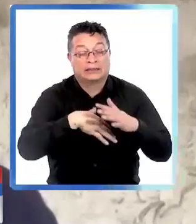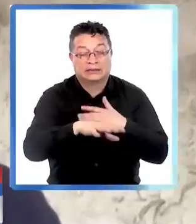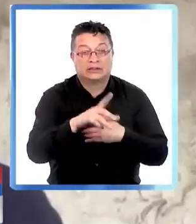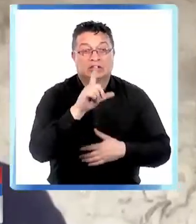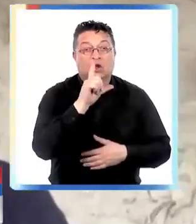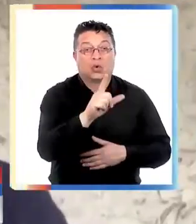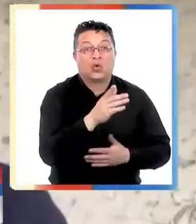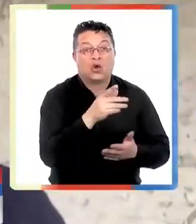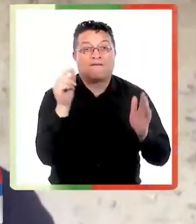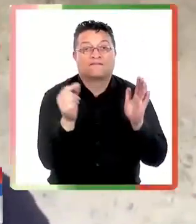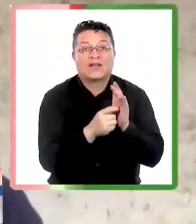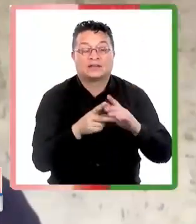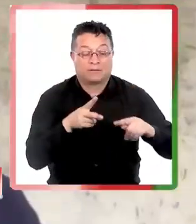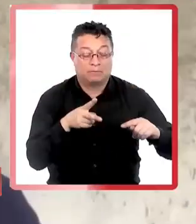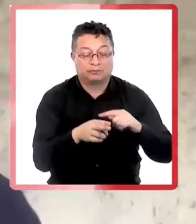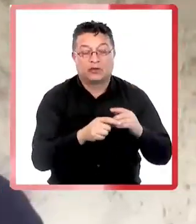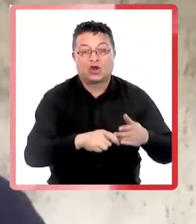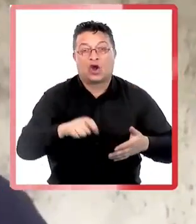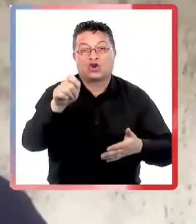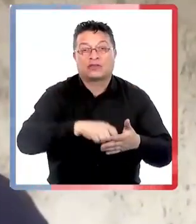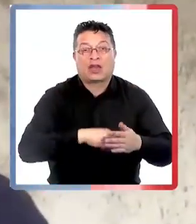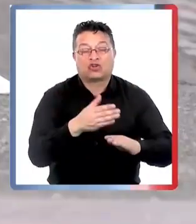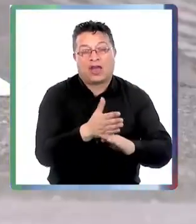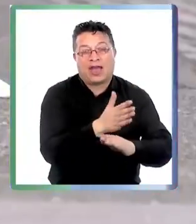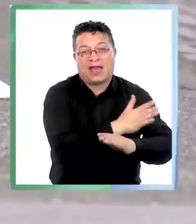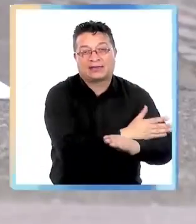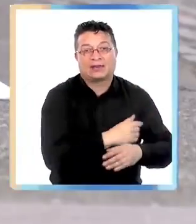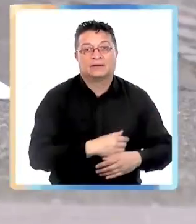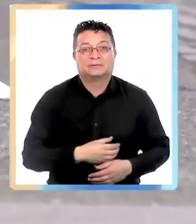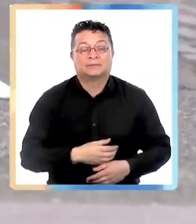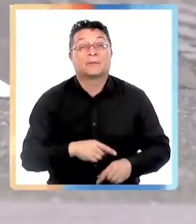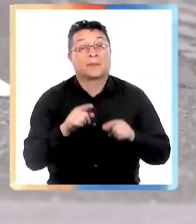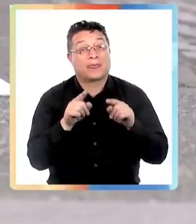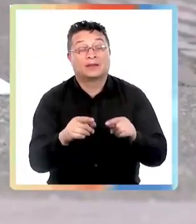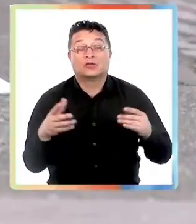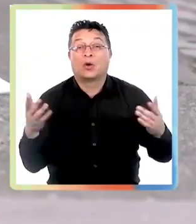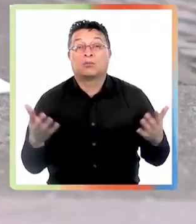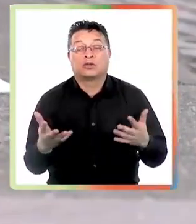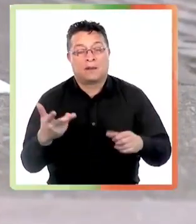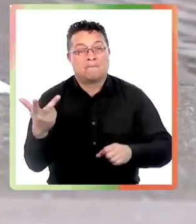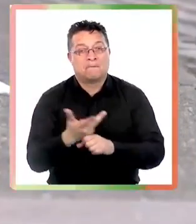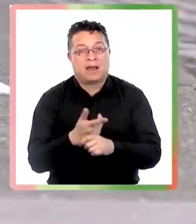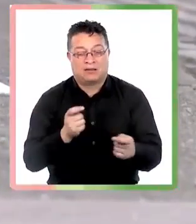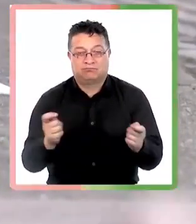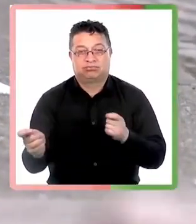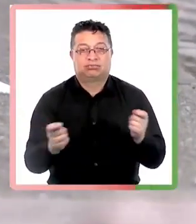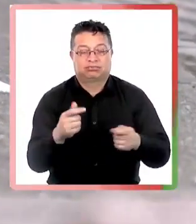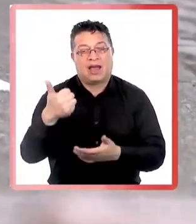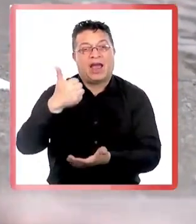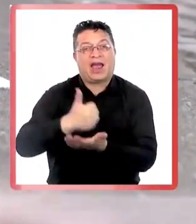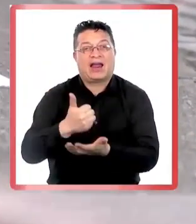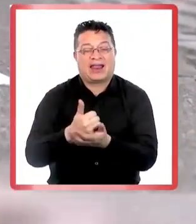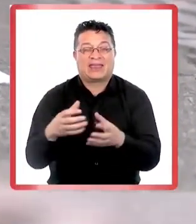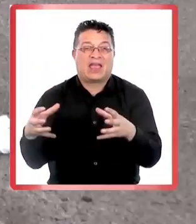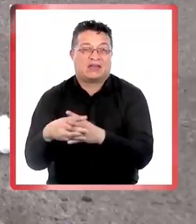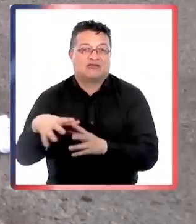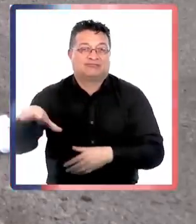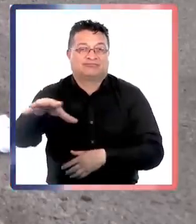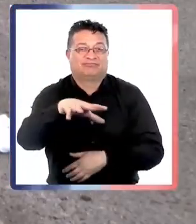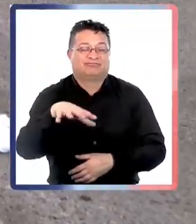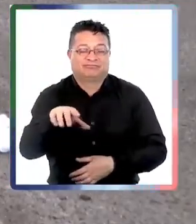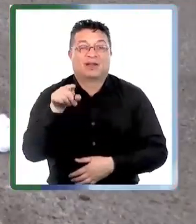el aseo desde el 15 de julio, que fue la fecha de término del contrato anterior. Esto en razón de una mala gestión del alcalde Jonathan Velázquez